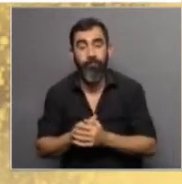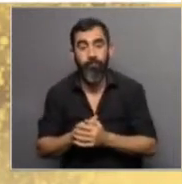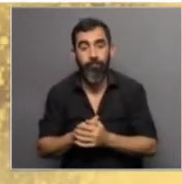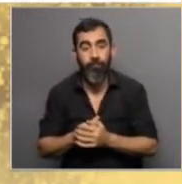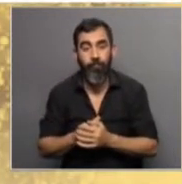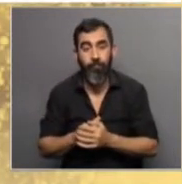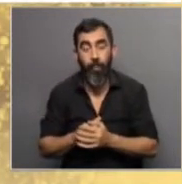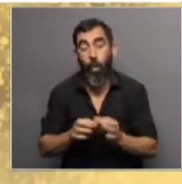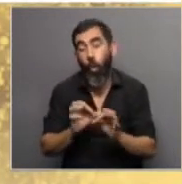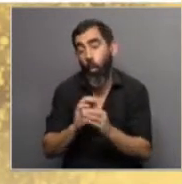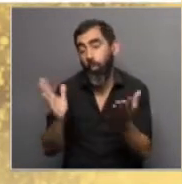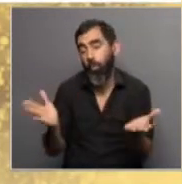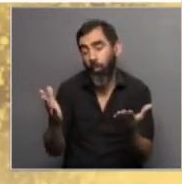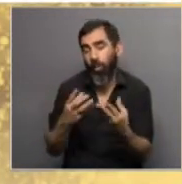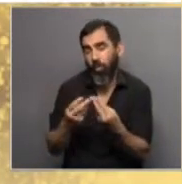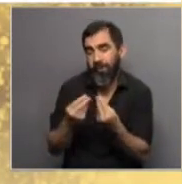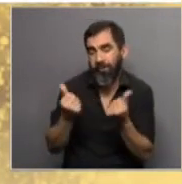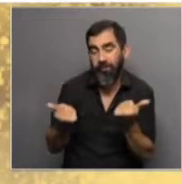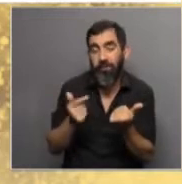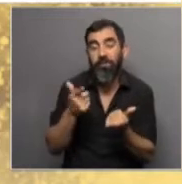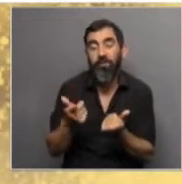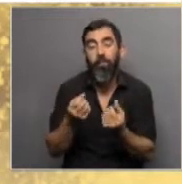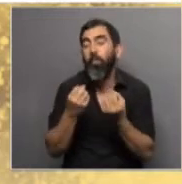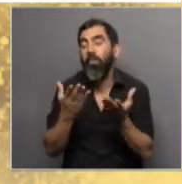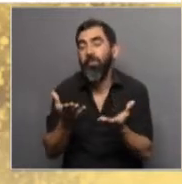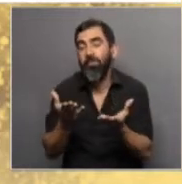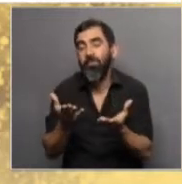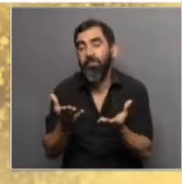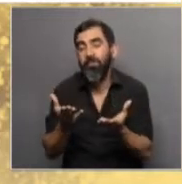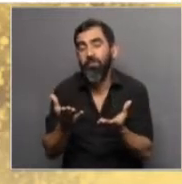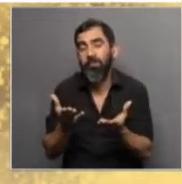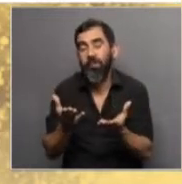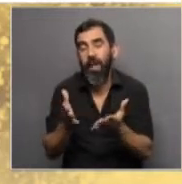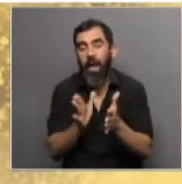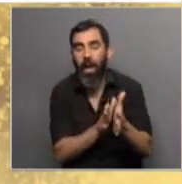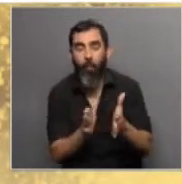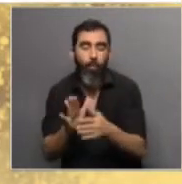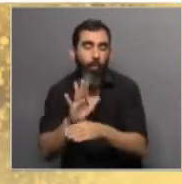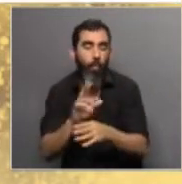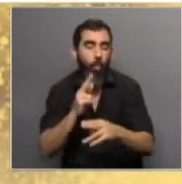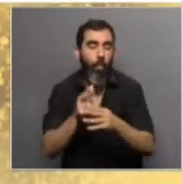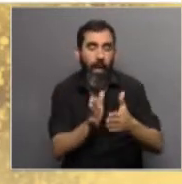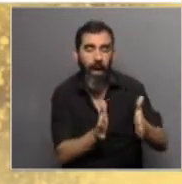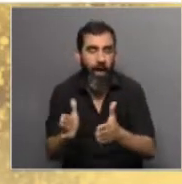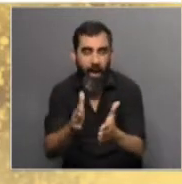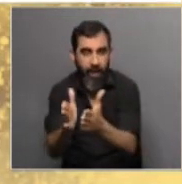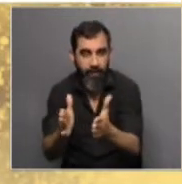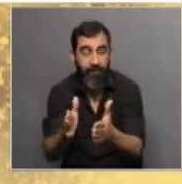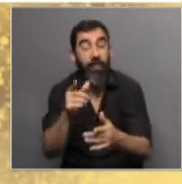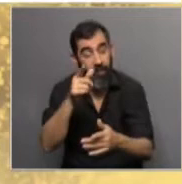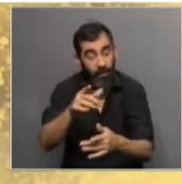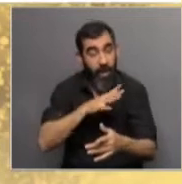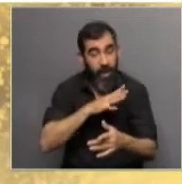o los estímulos nociceptivos, está mediado por canales iónicos, que al abrirse, cuando se produce